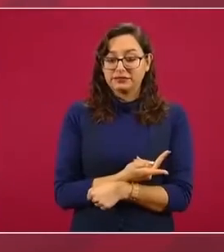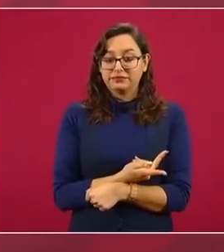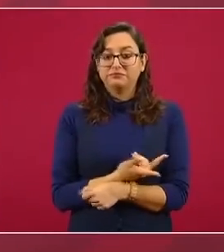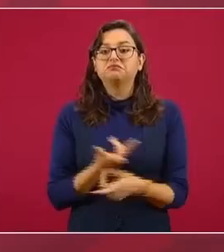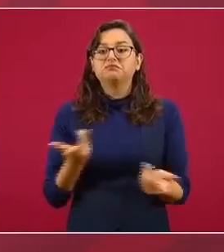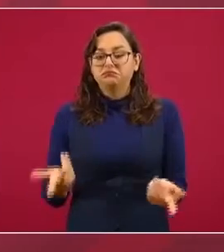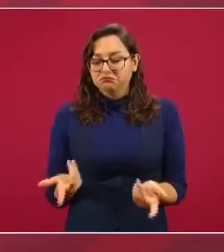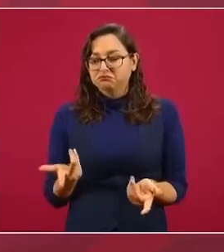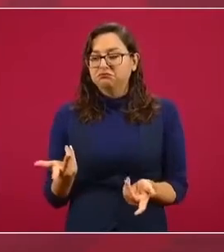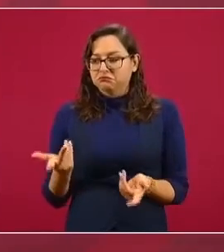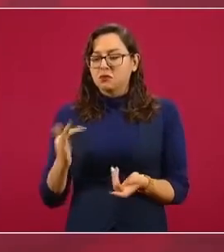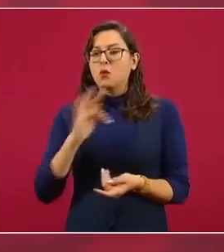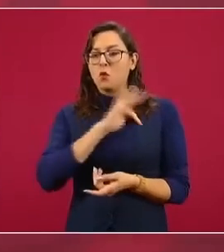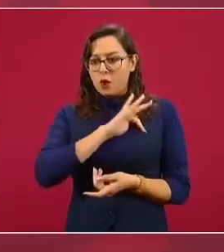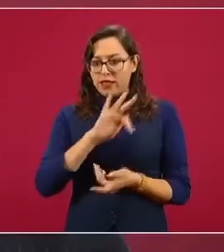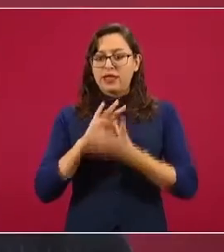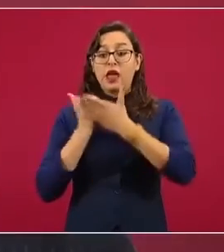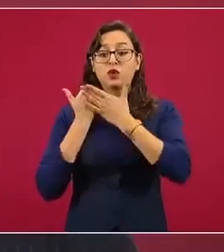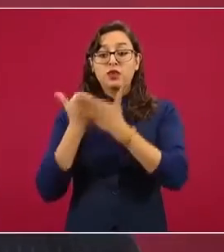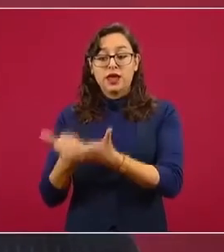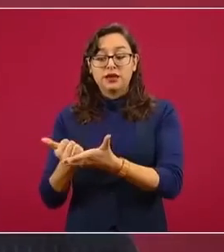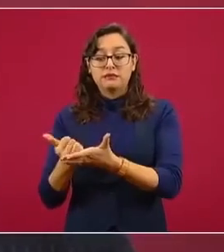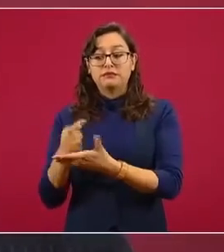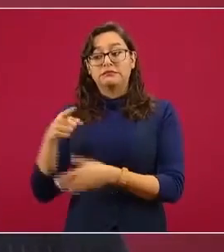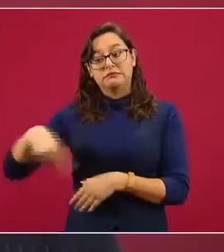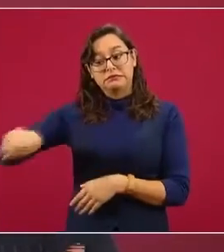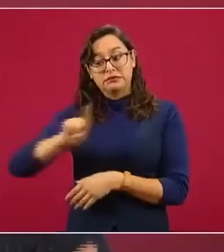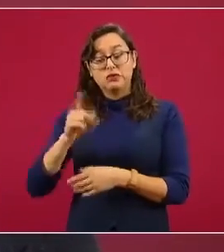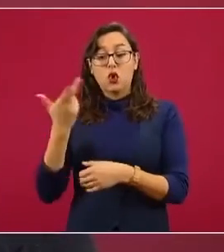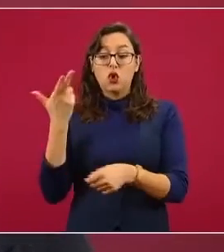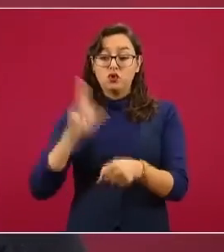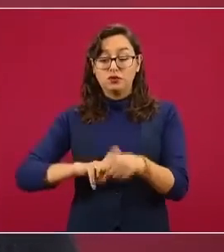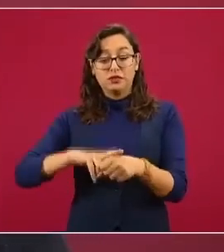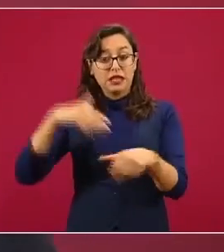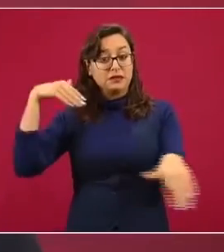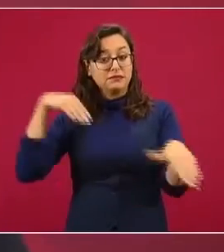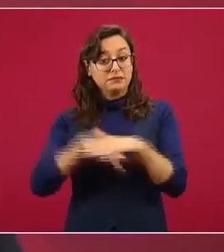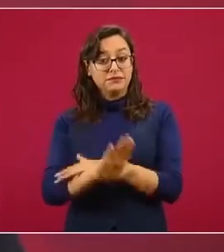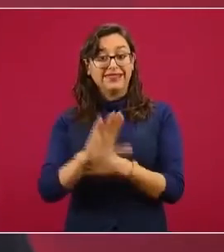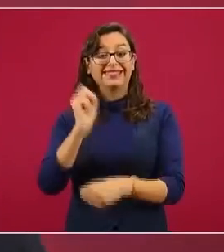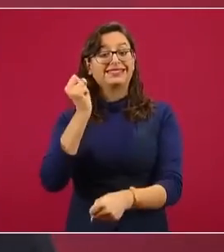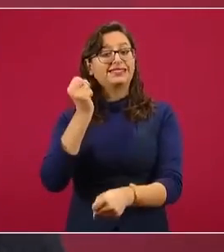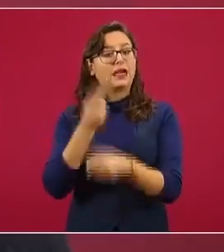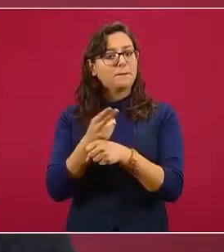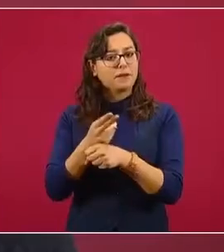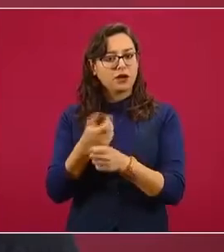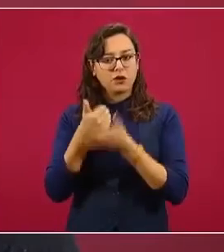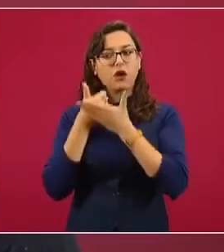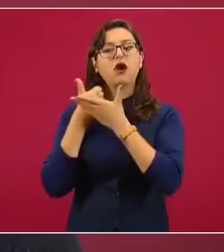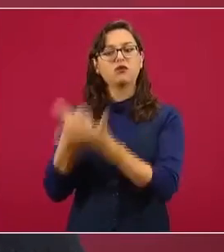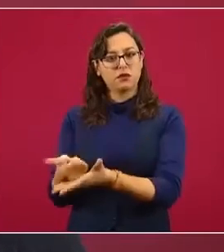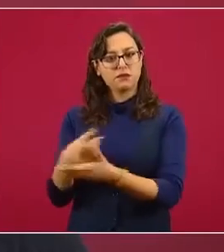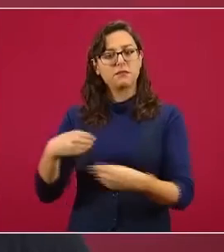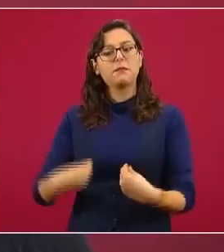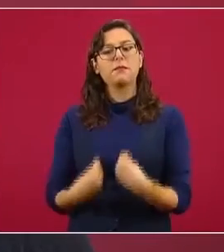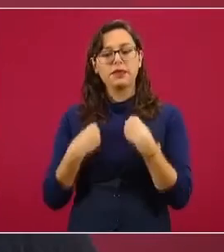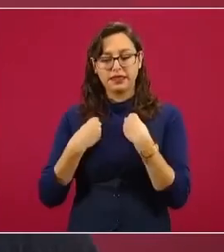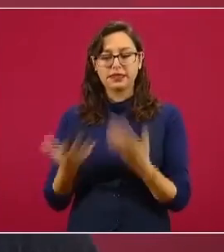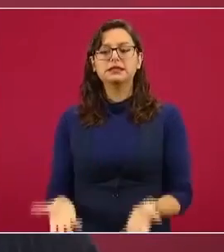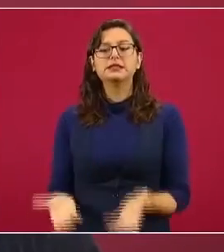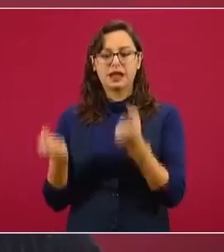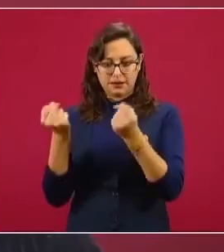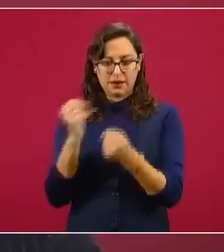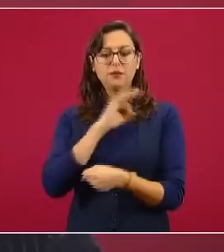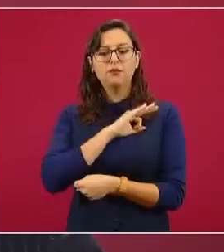intervenciones médicas tempranas. Por lo tanto, es indispensable llegar oportunamente a los hospitales para